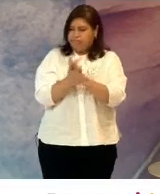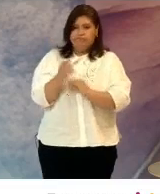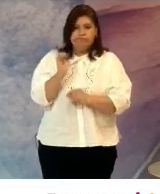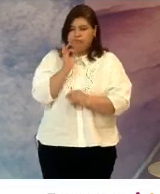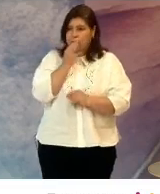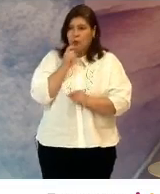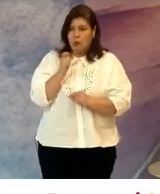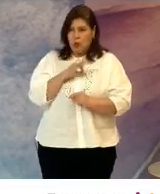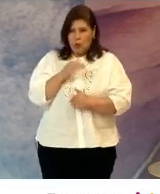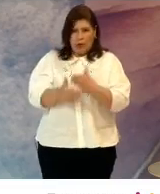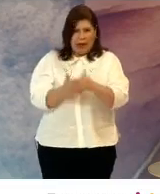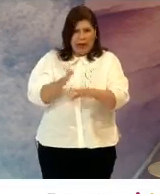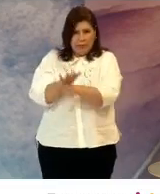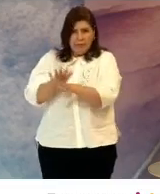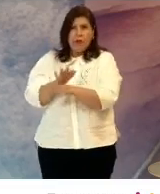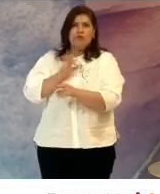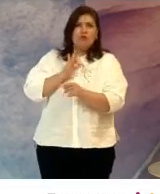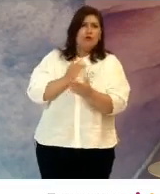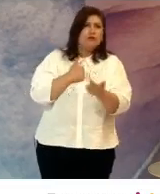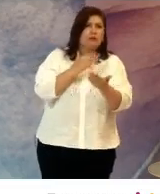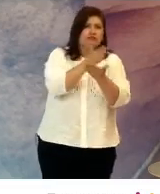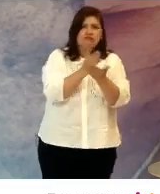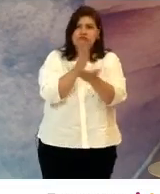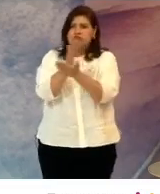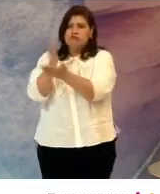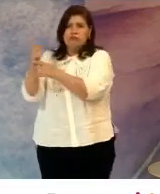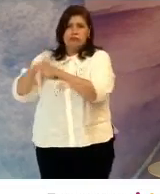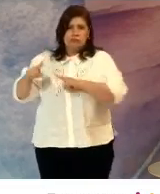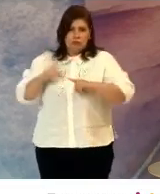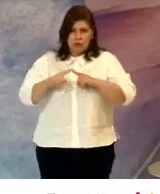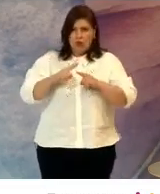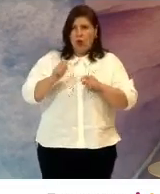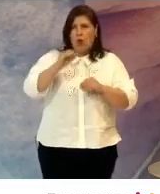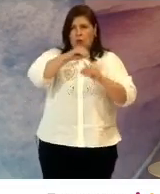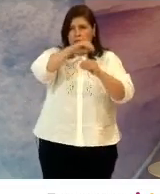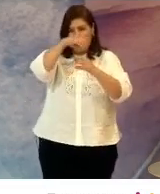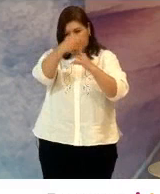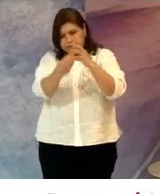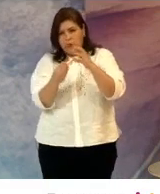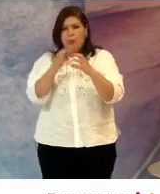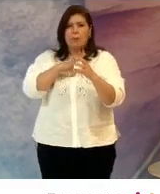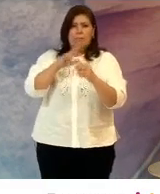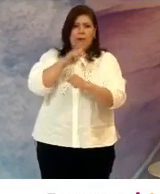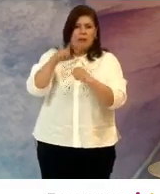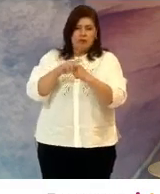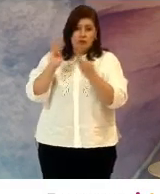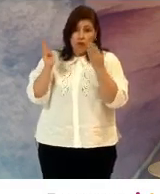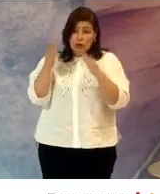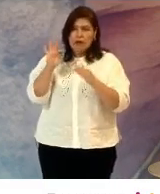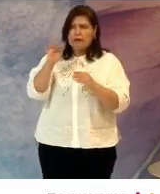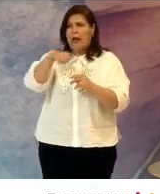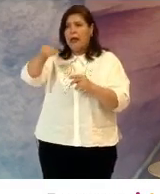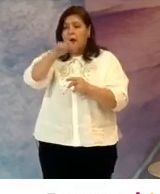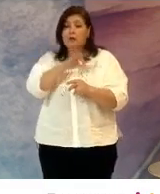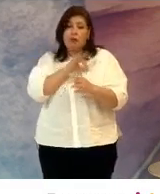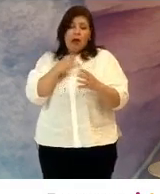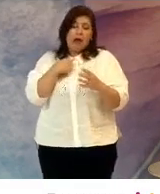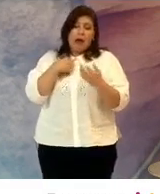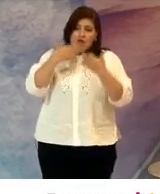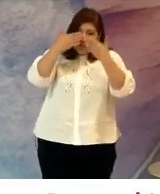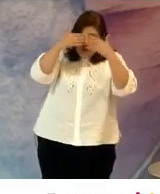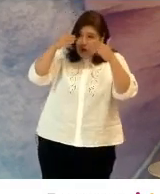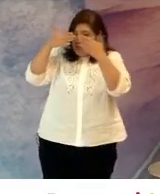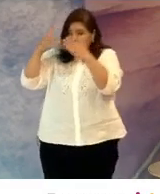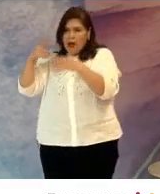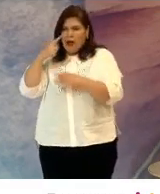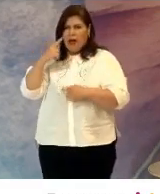podemos ir a otros países en el mundo, quizá muchos de ustedes lo hayan hecho y se hayan dado cuenta de esta sensación en